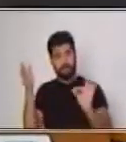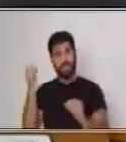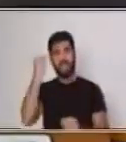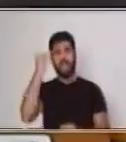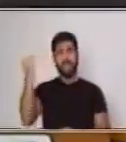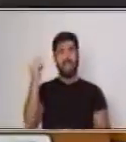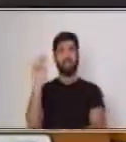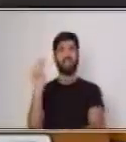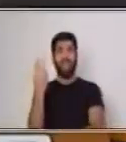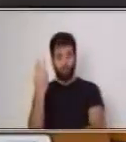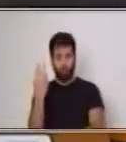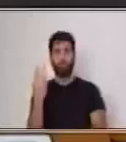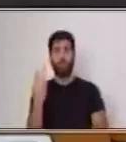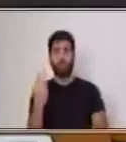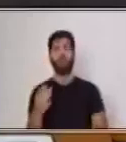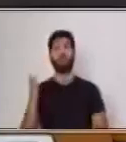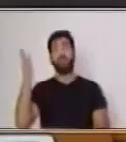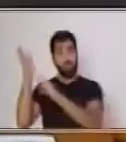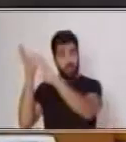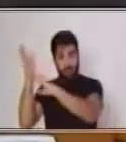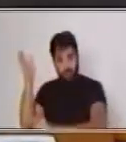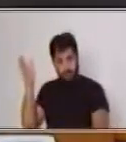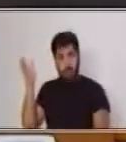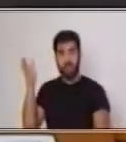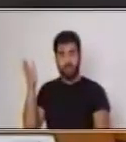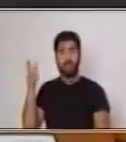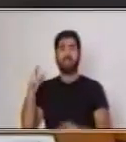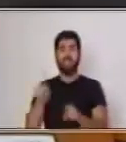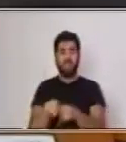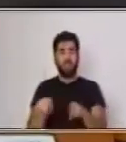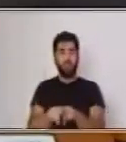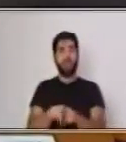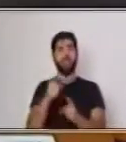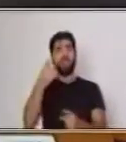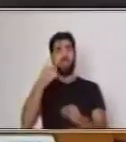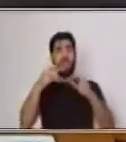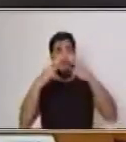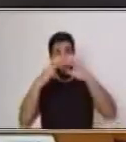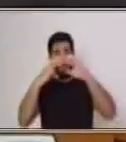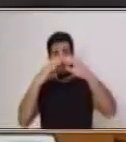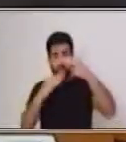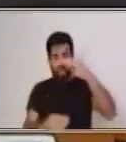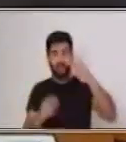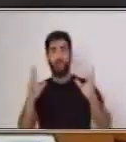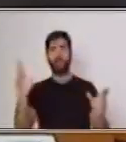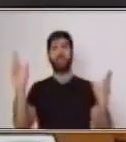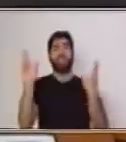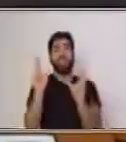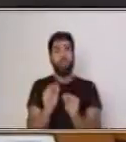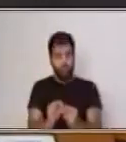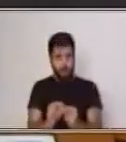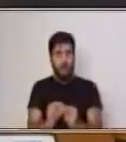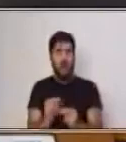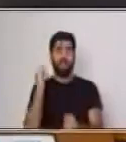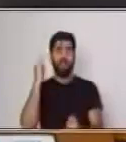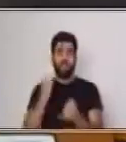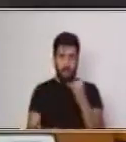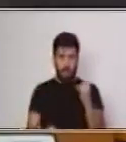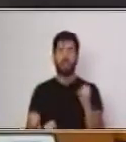introducción. Como este es un ejemplo de párrafo sintetizante, quiere decir que nos está haciendo un resumen al